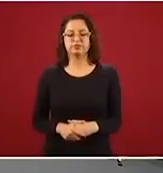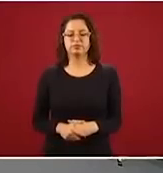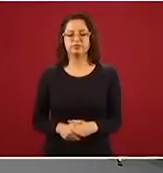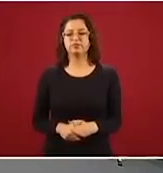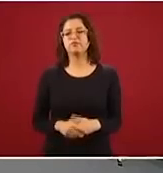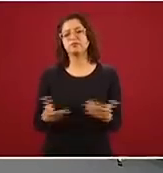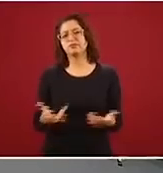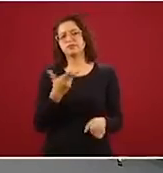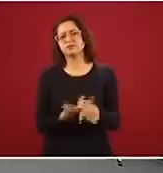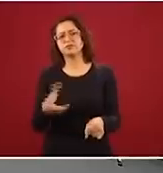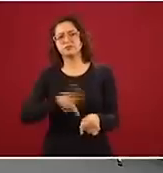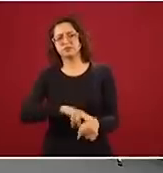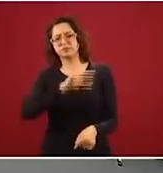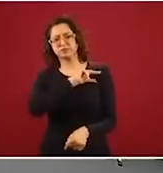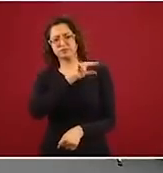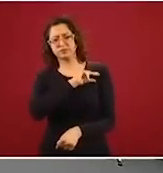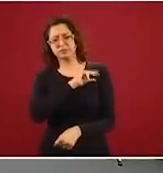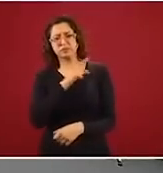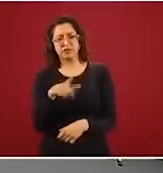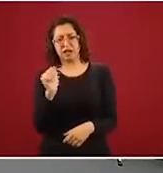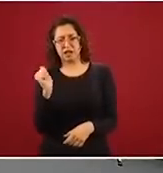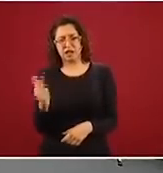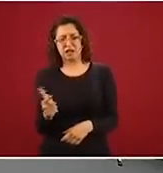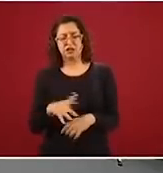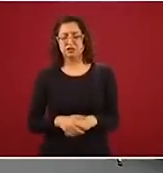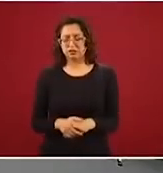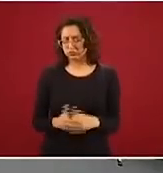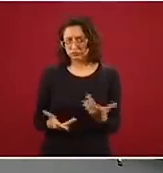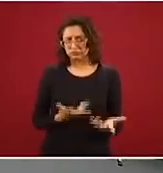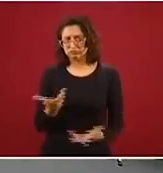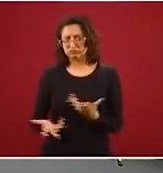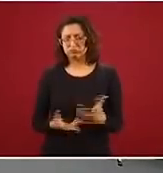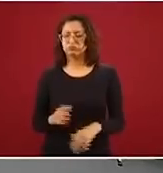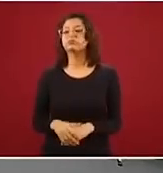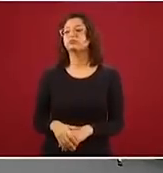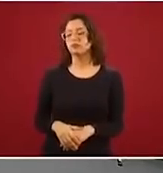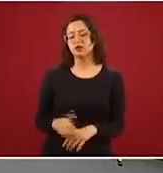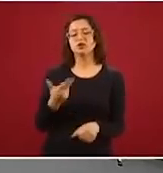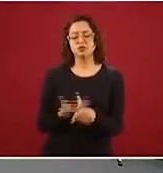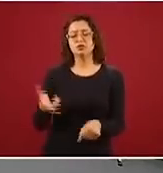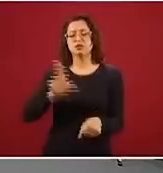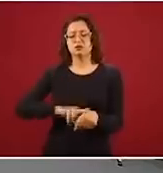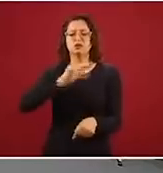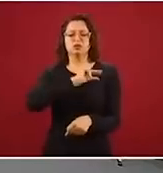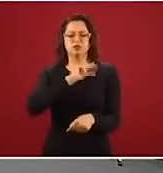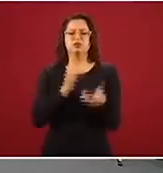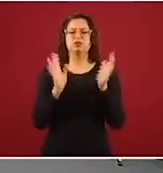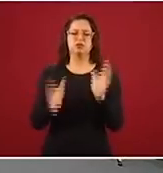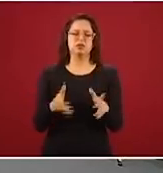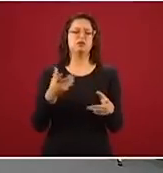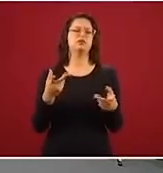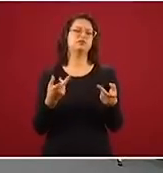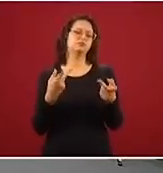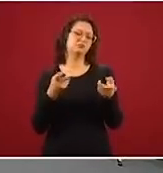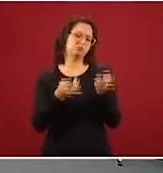a los hospitales privados, ¿tienen alguna...? Los hospitales privados, tuvimos una conversación general,